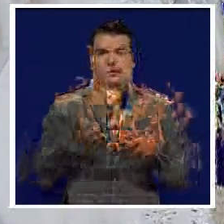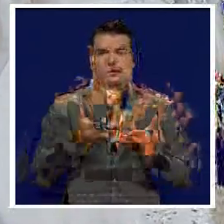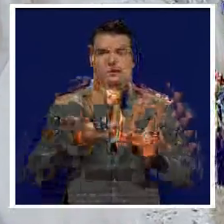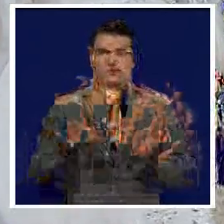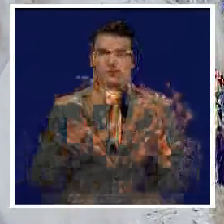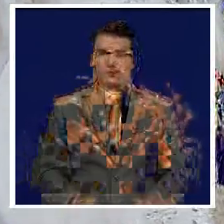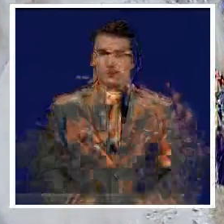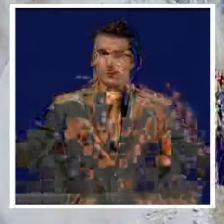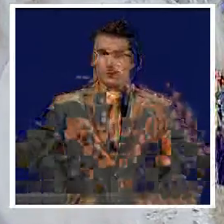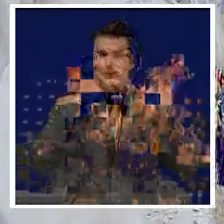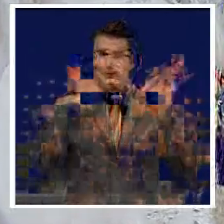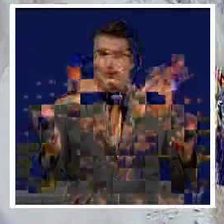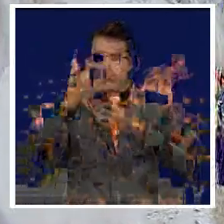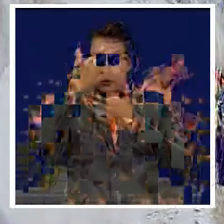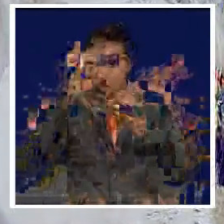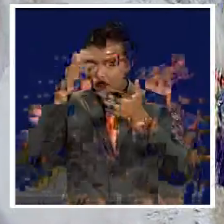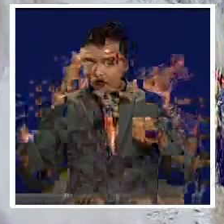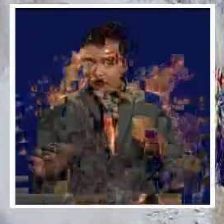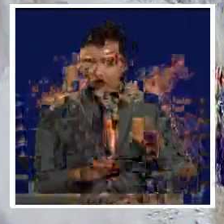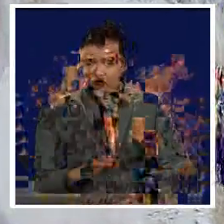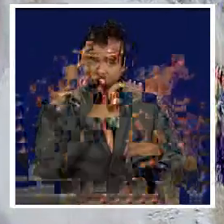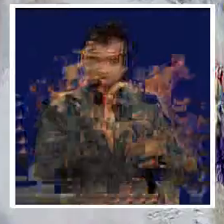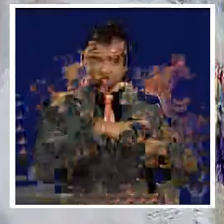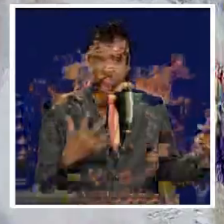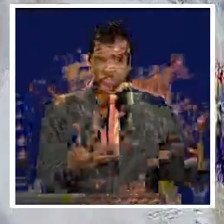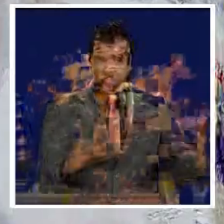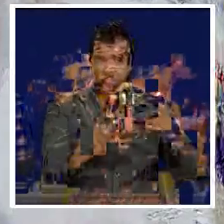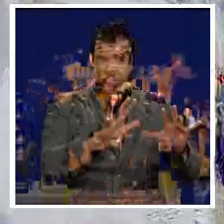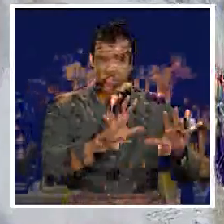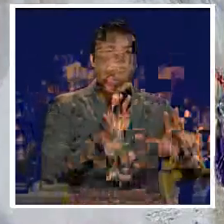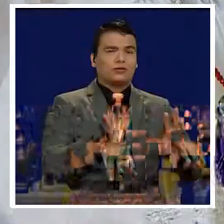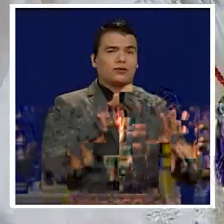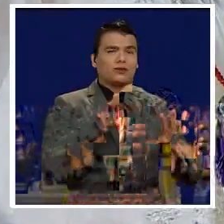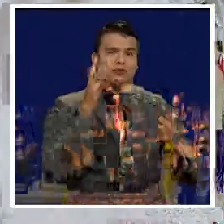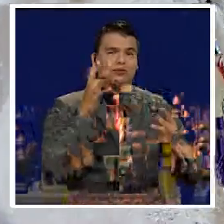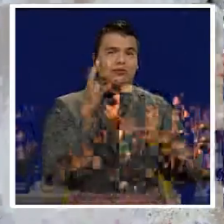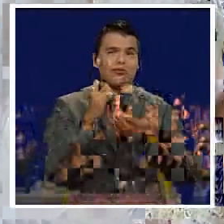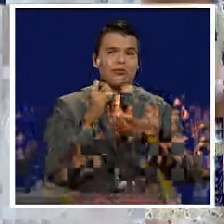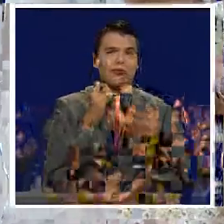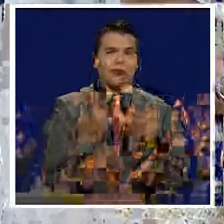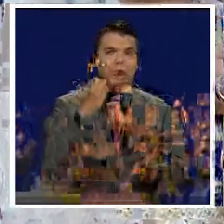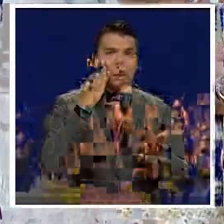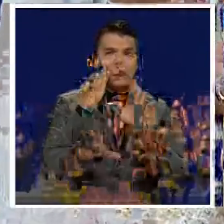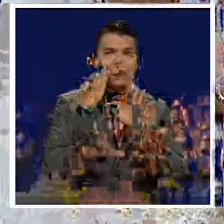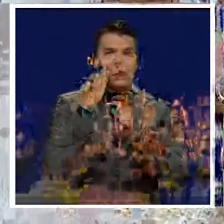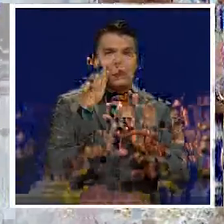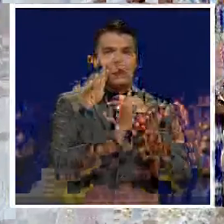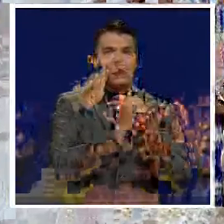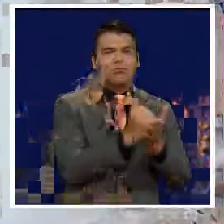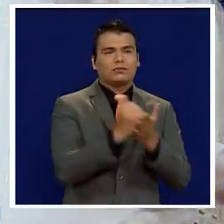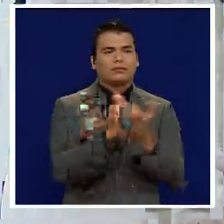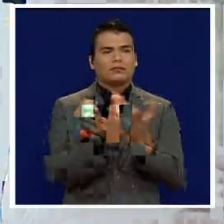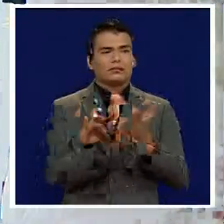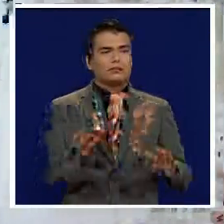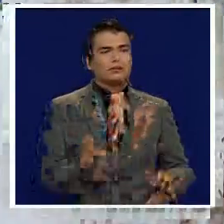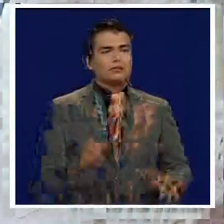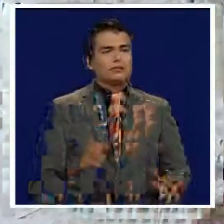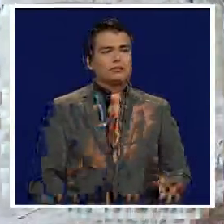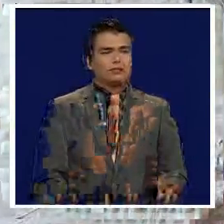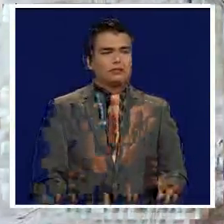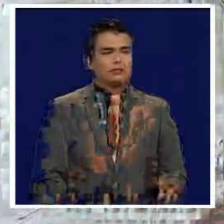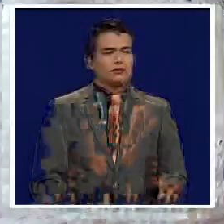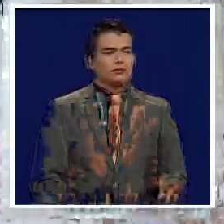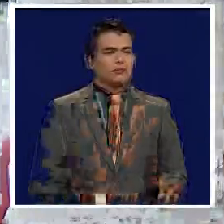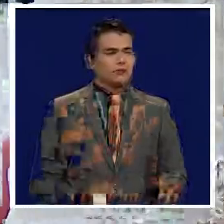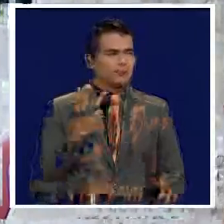ejercicio de la reintegración son estos beneficios jurídicos que las personas cumplen con ese proceso. Bueno, vamos a salir un poquito del libro porque ambas estamos